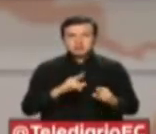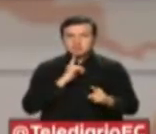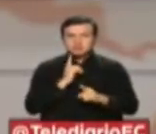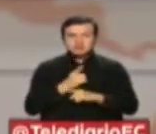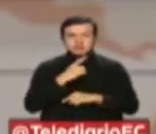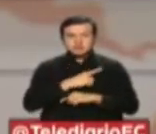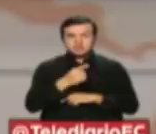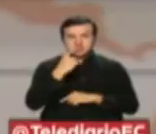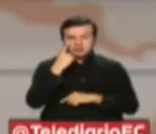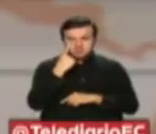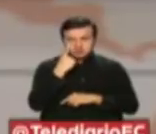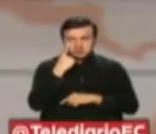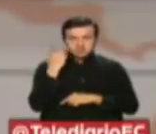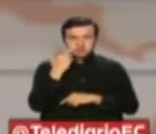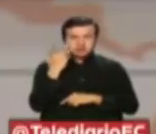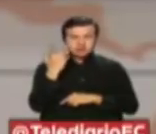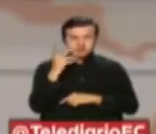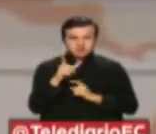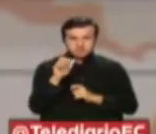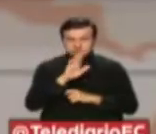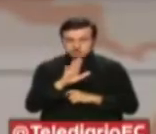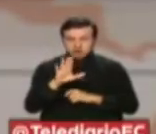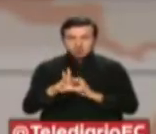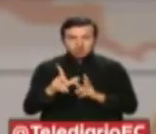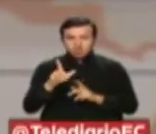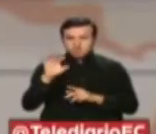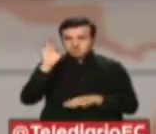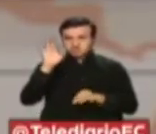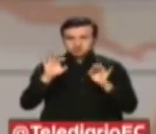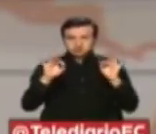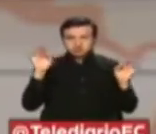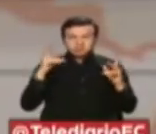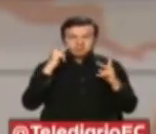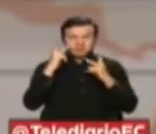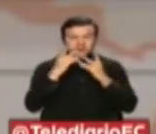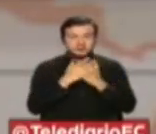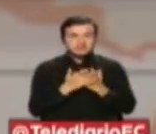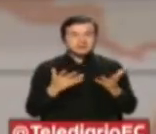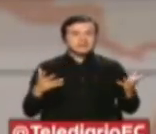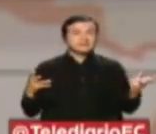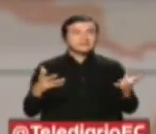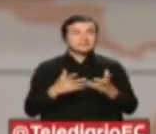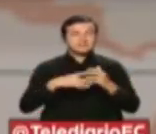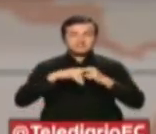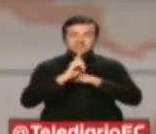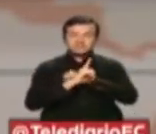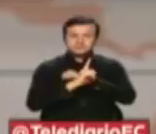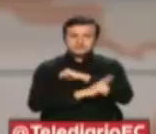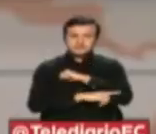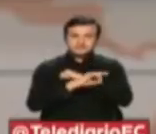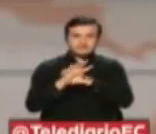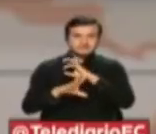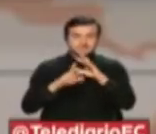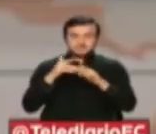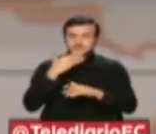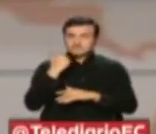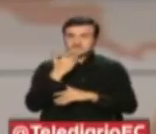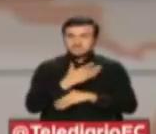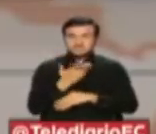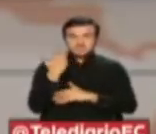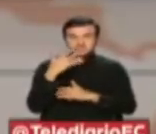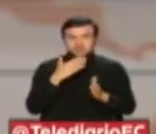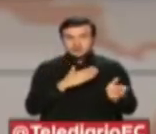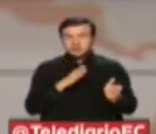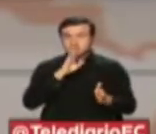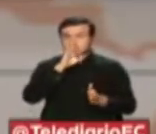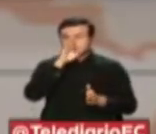justamente dar con los con los corruptos con tener con poder sancionar a los corruptos de forma más eficiente más efectiva